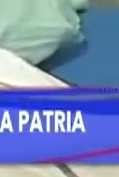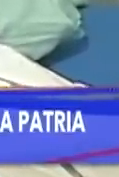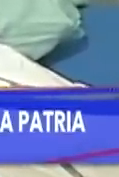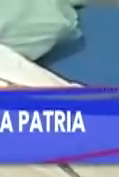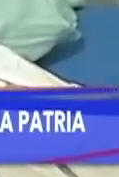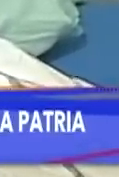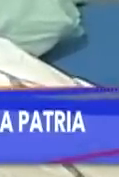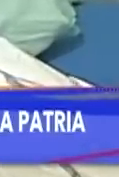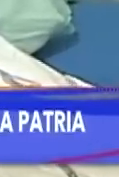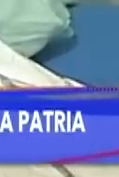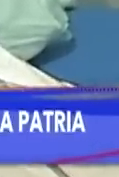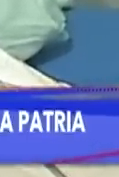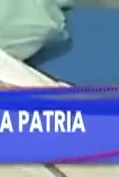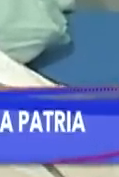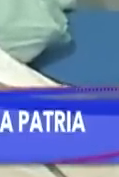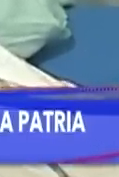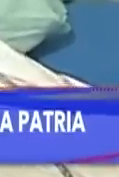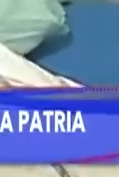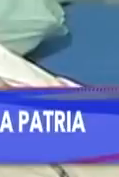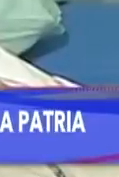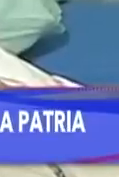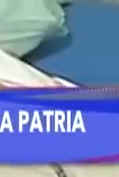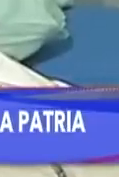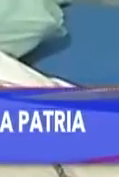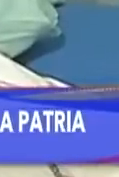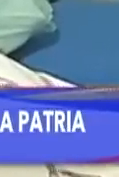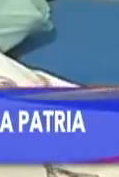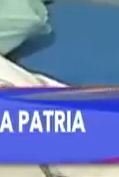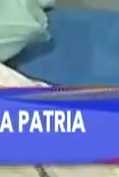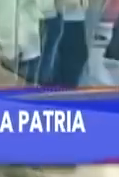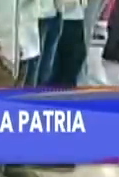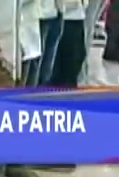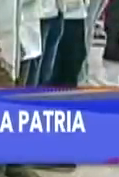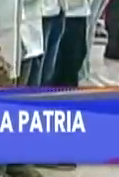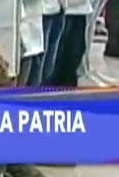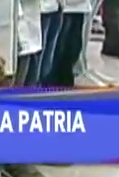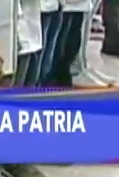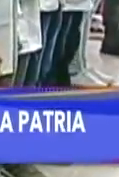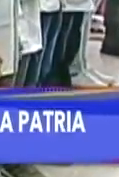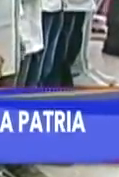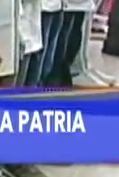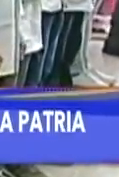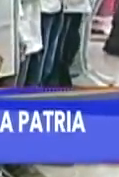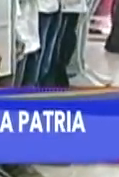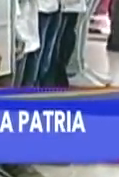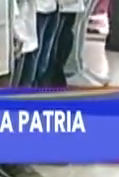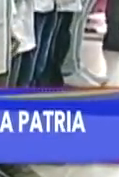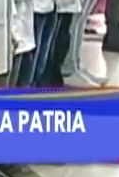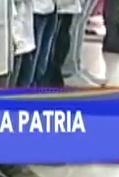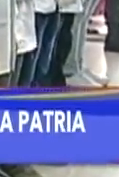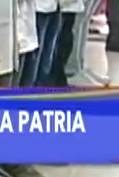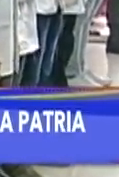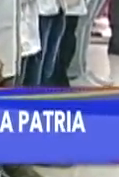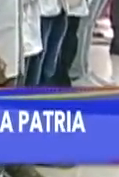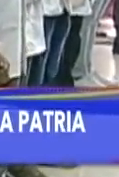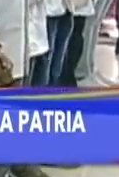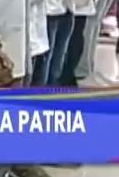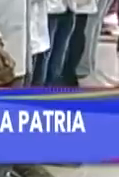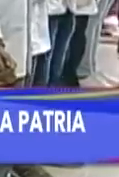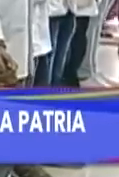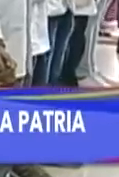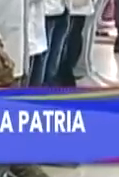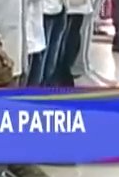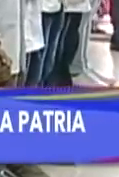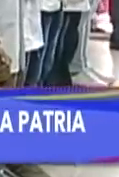una sala odontológica y quisiera que su responsable le enviase un